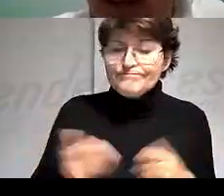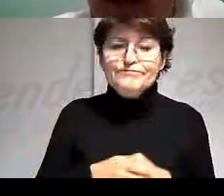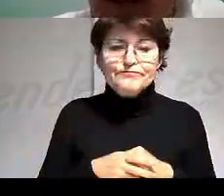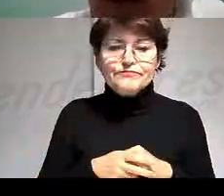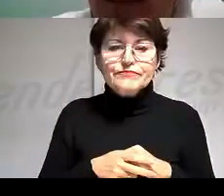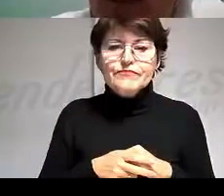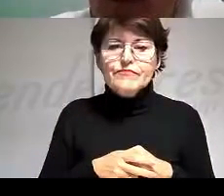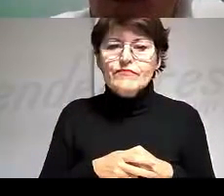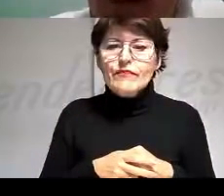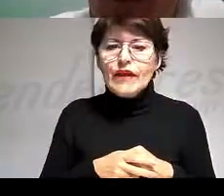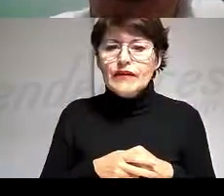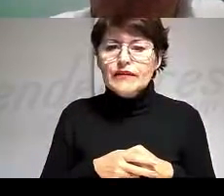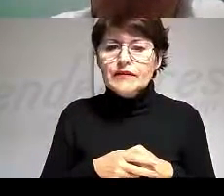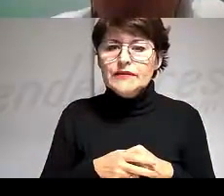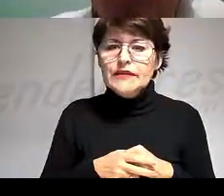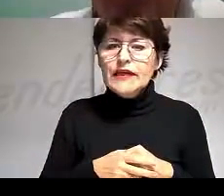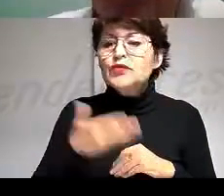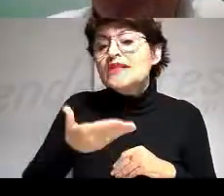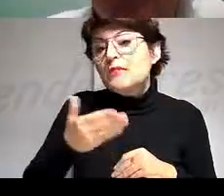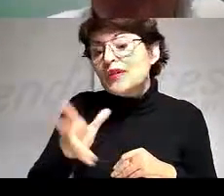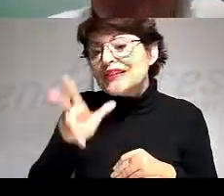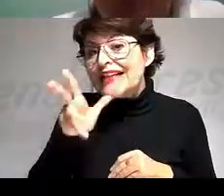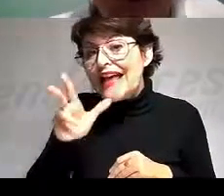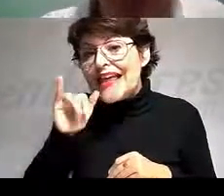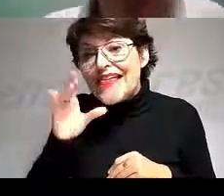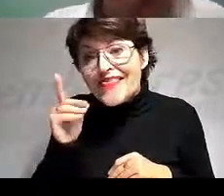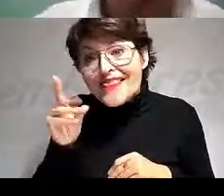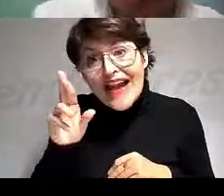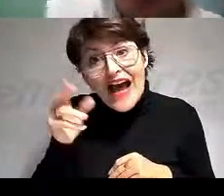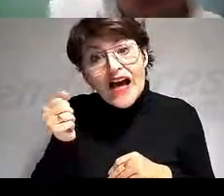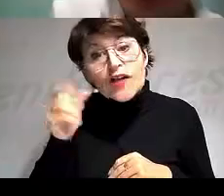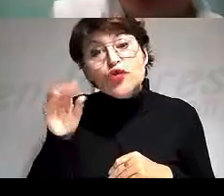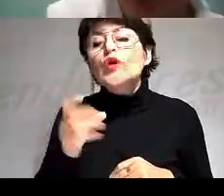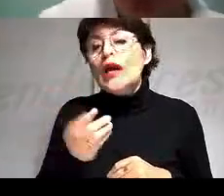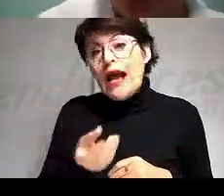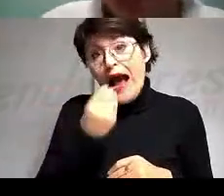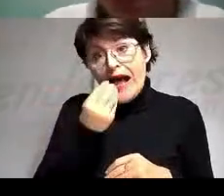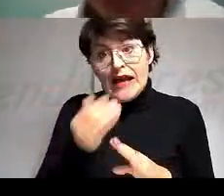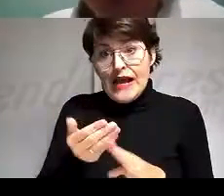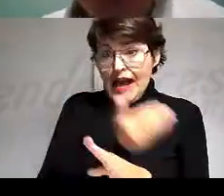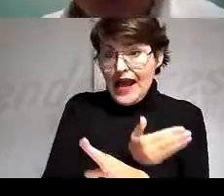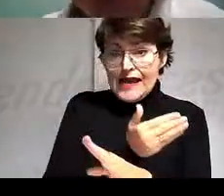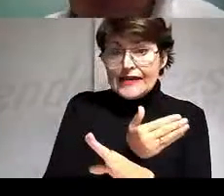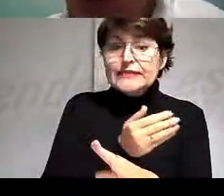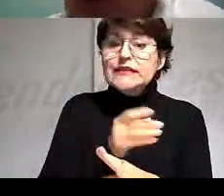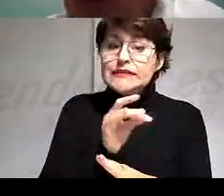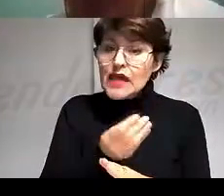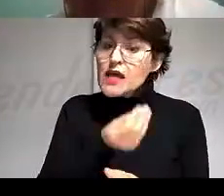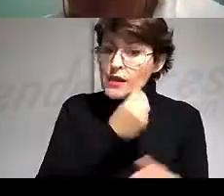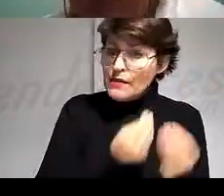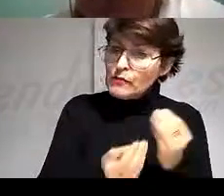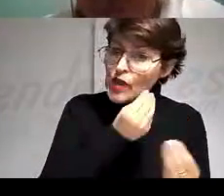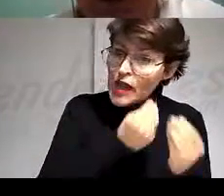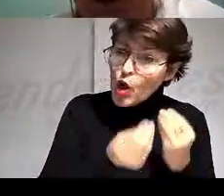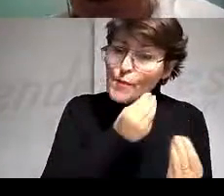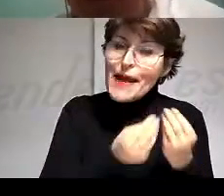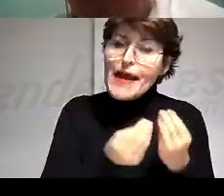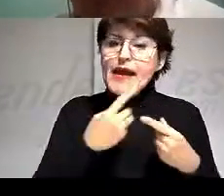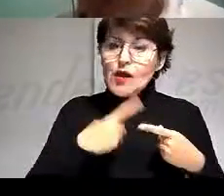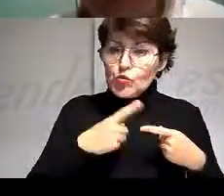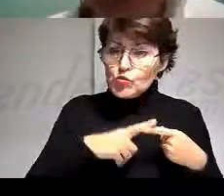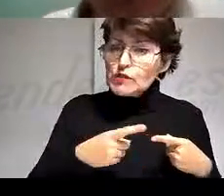la proporción de hidratos de carbono. En cualquier caso, la dieta en los días previos sí que hemos aumentado la proporción de hidratos de carbono, pasando